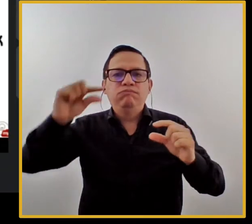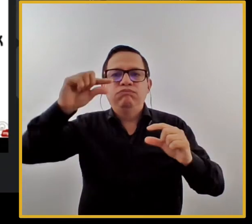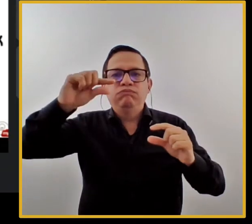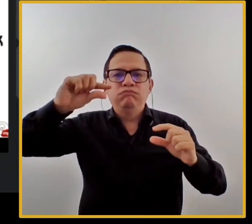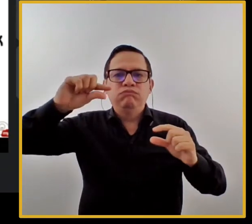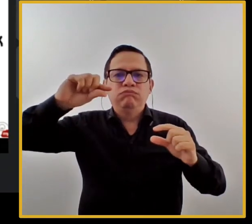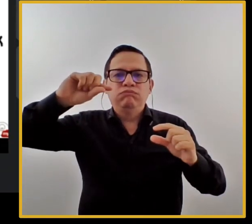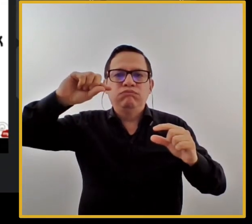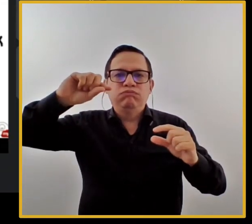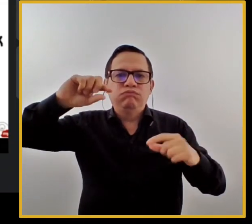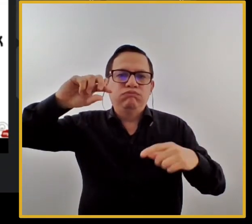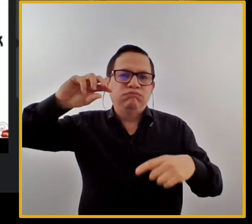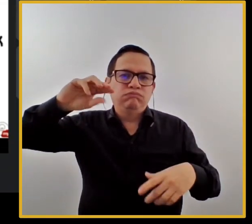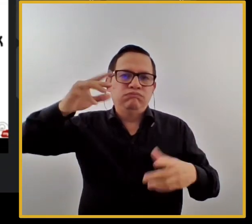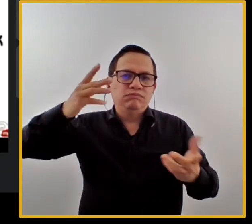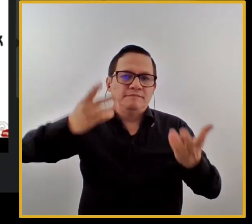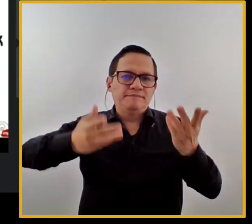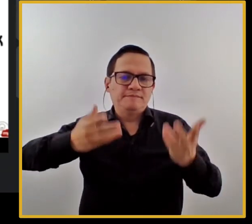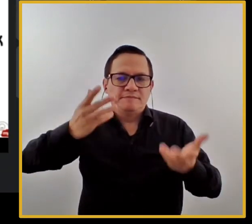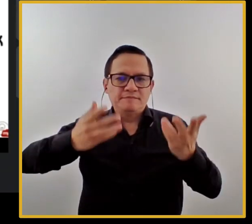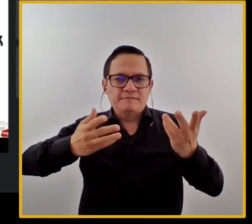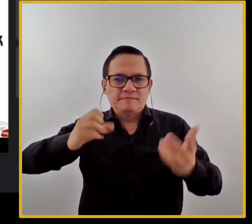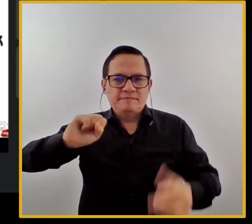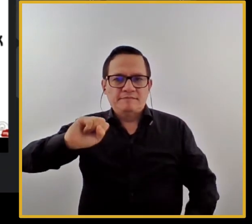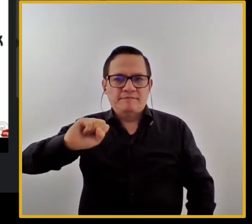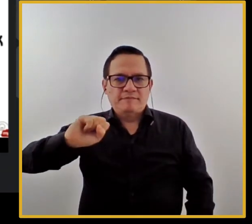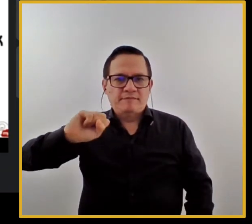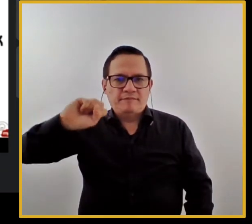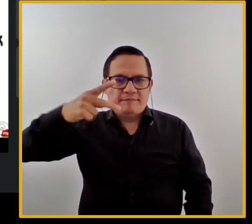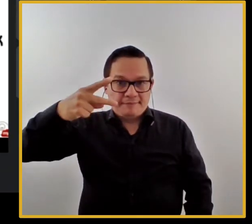de x al cuadrado,